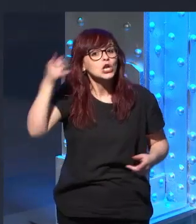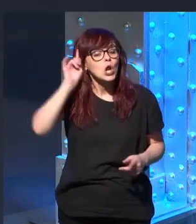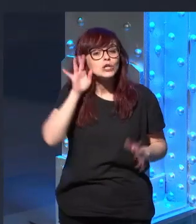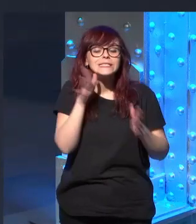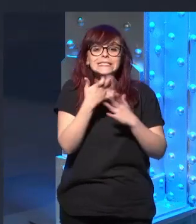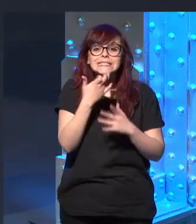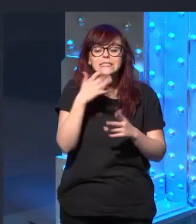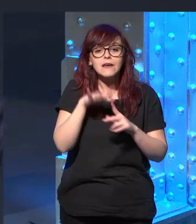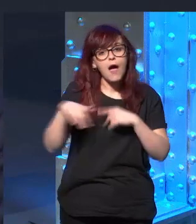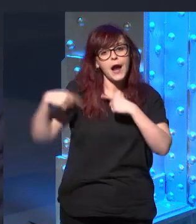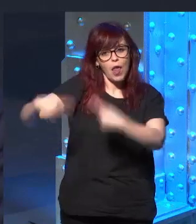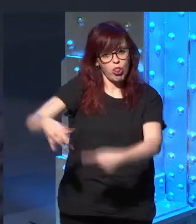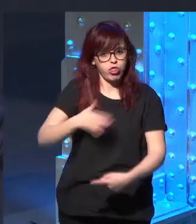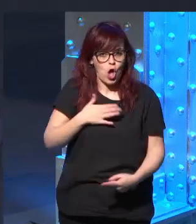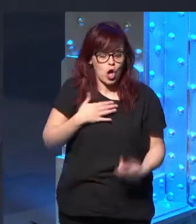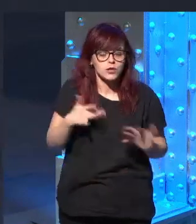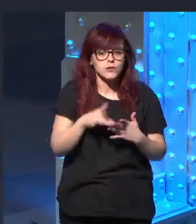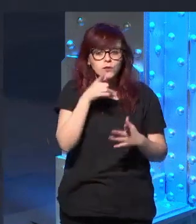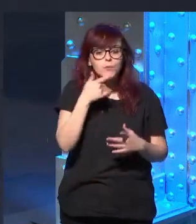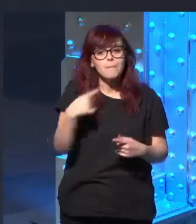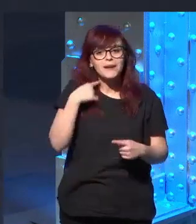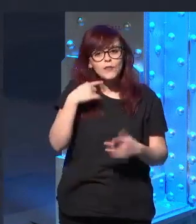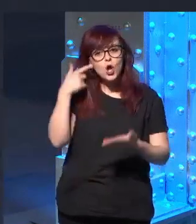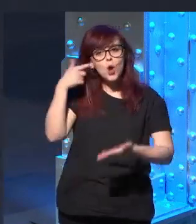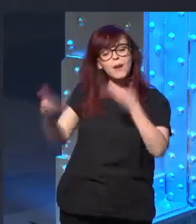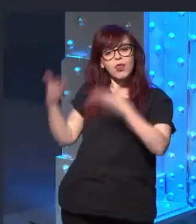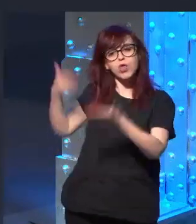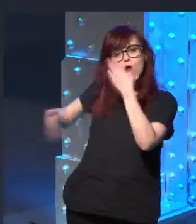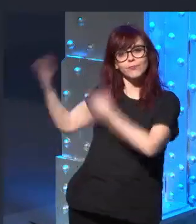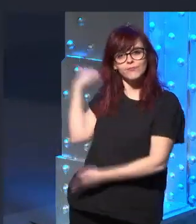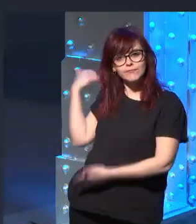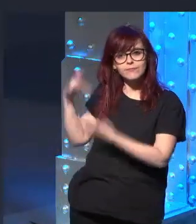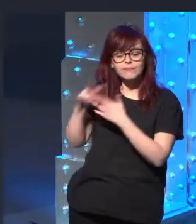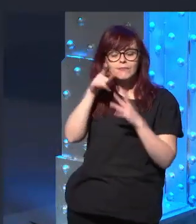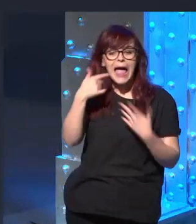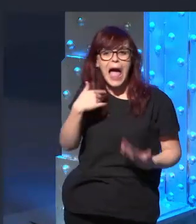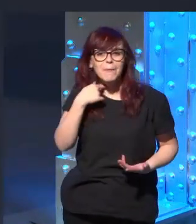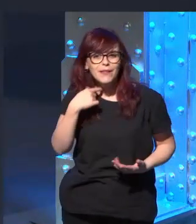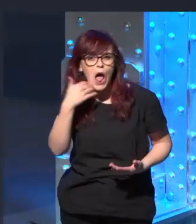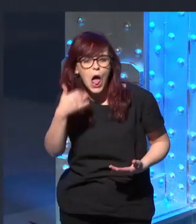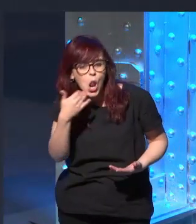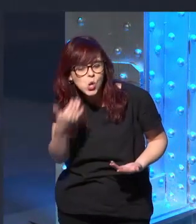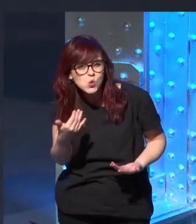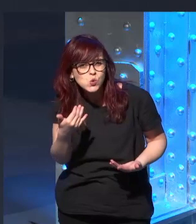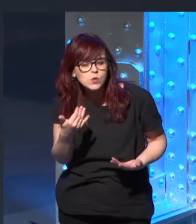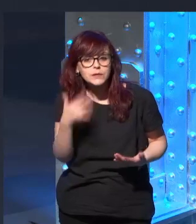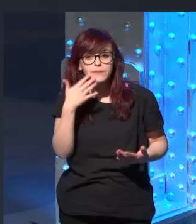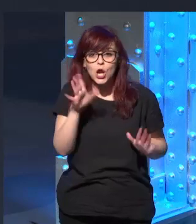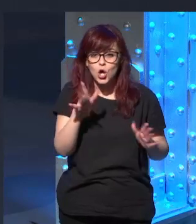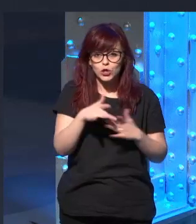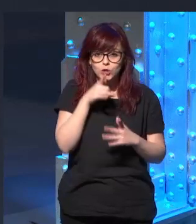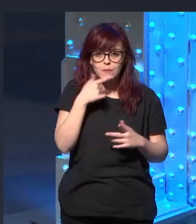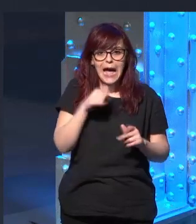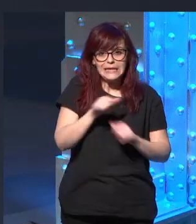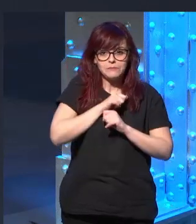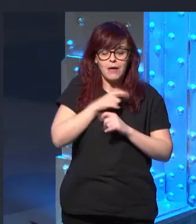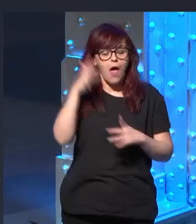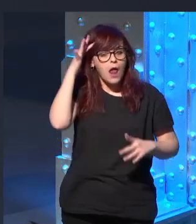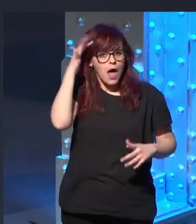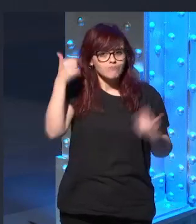nuestra generación ha perdido con respecto a las generaciones anteriores, no lo creo, pero sí que ha perdido con respecto a lo que se esperaba de